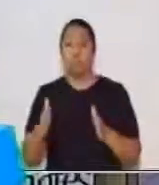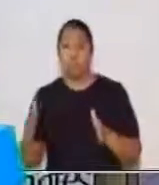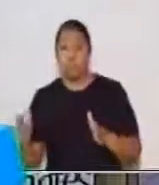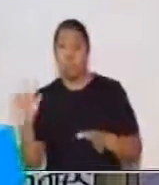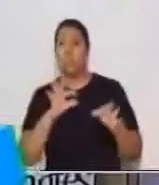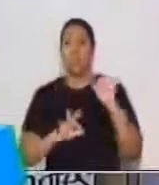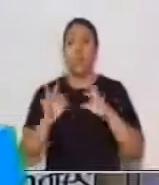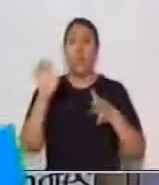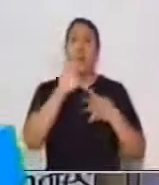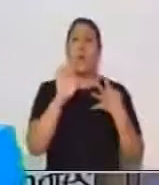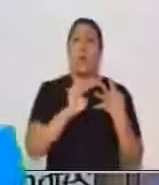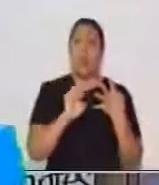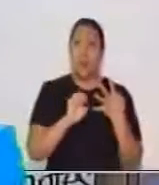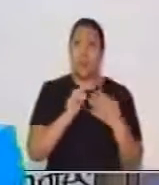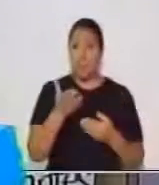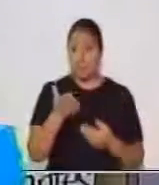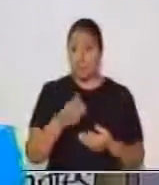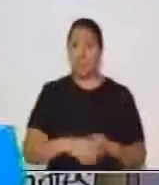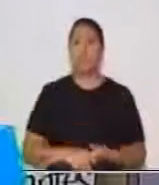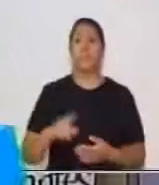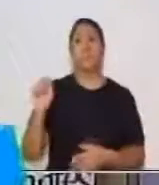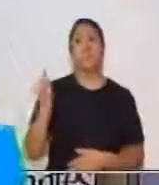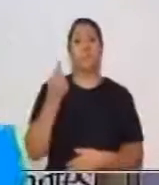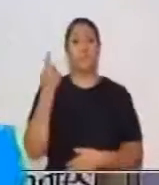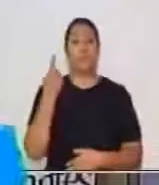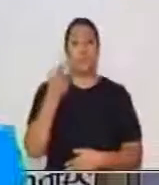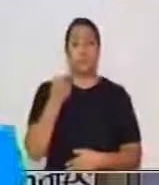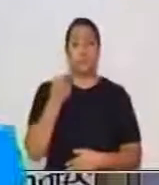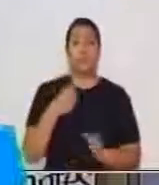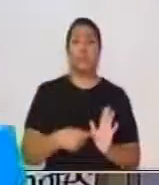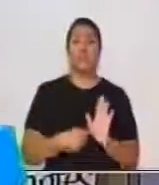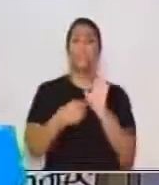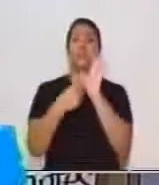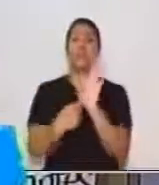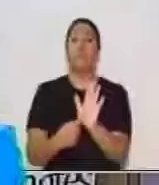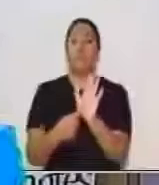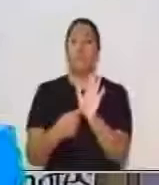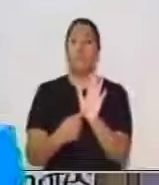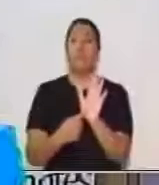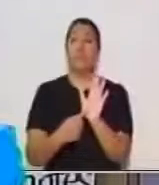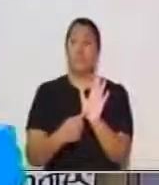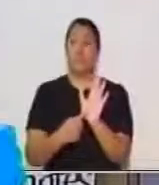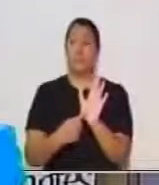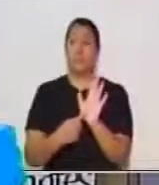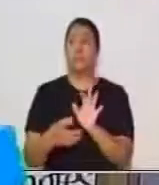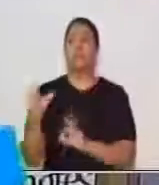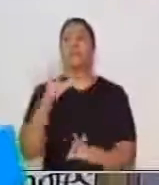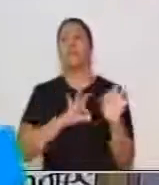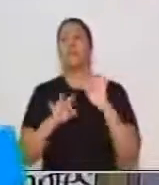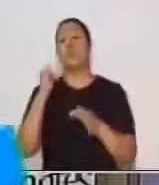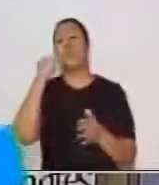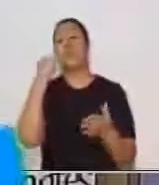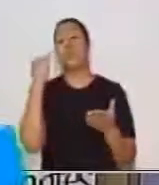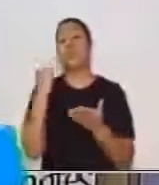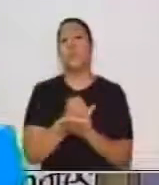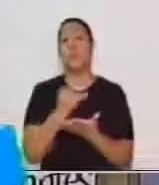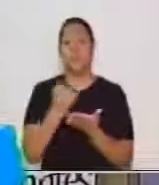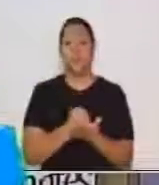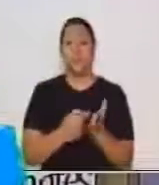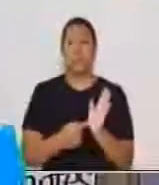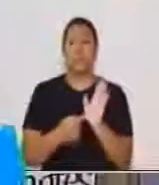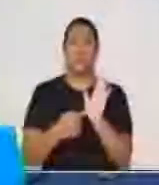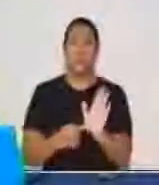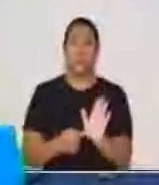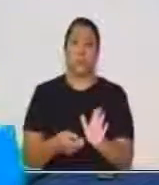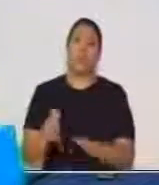de su estructura. Y es la primera, la presentación o introducción, que ya